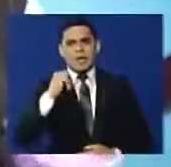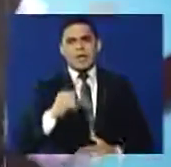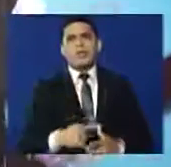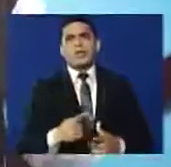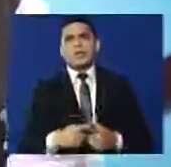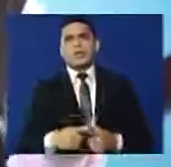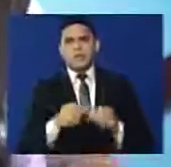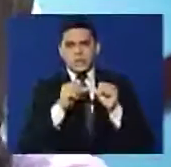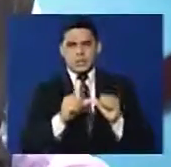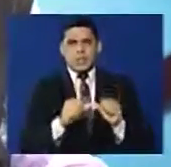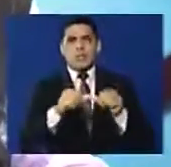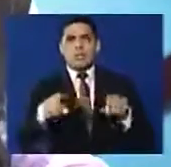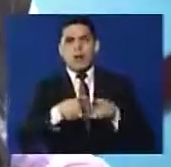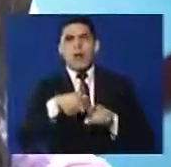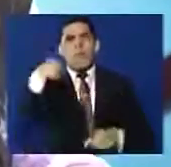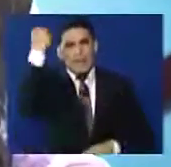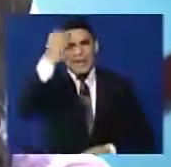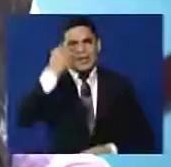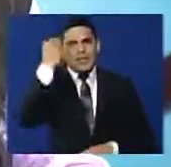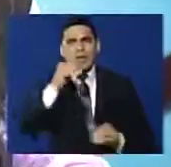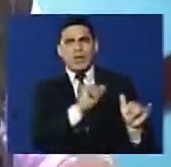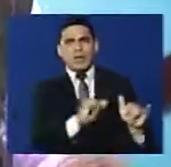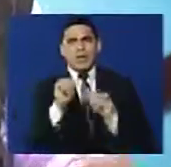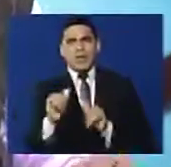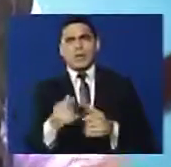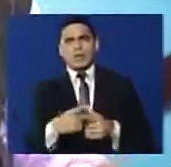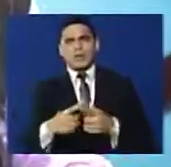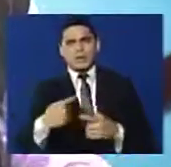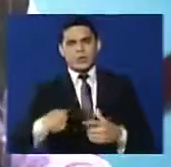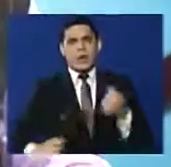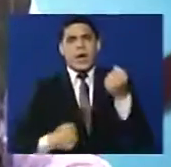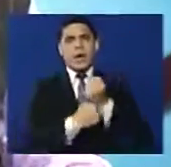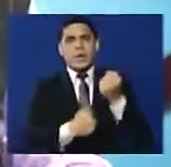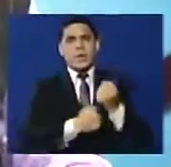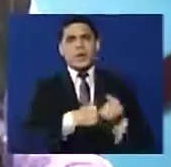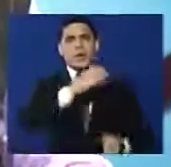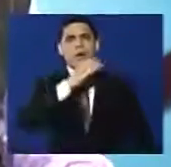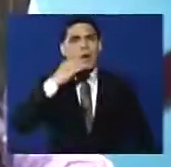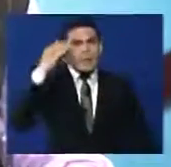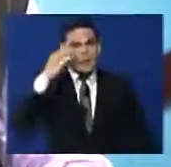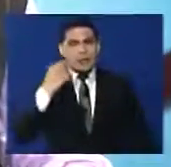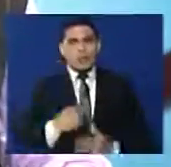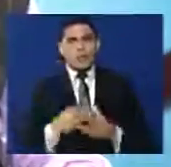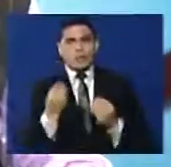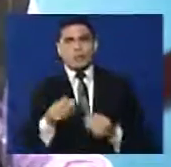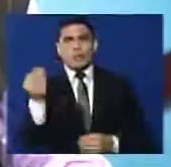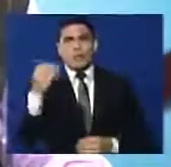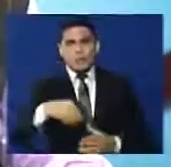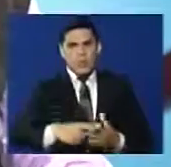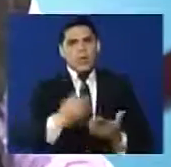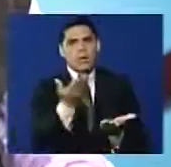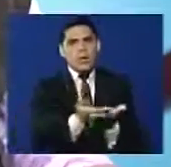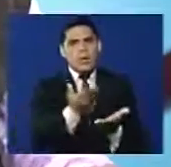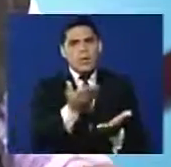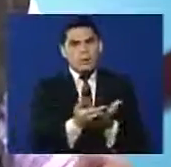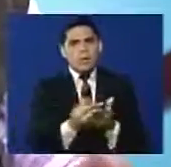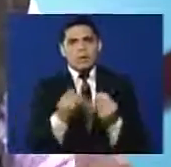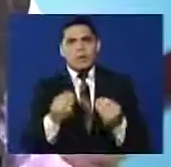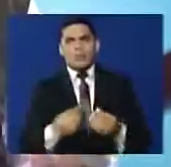Claro. Y sigo pensando ahora, y estoy al lado de Capriles. Capriles me convence mucho más con lo que propone,